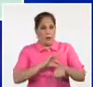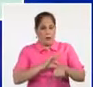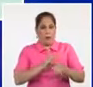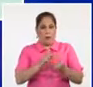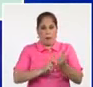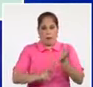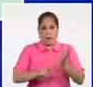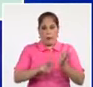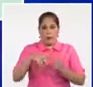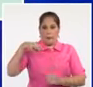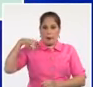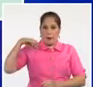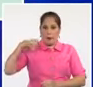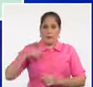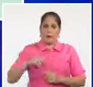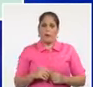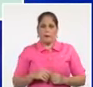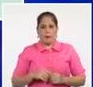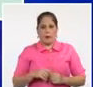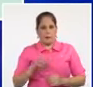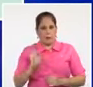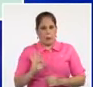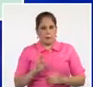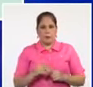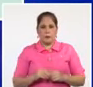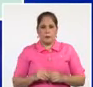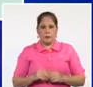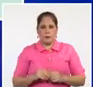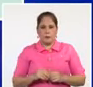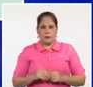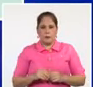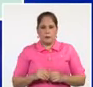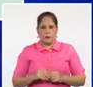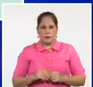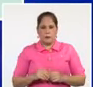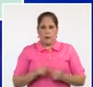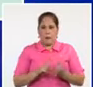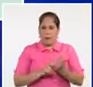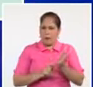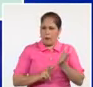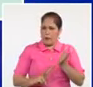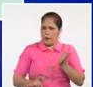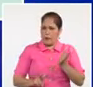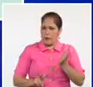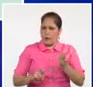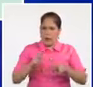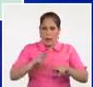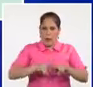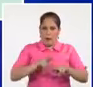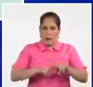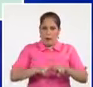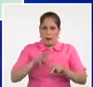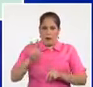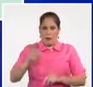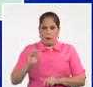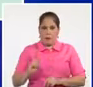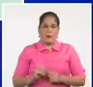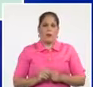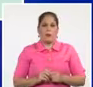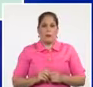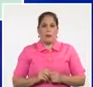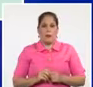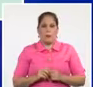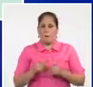Pinar del Río son 8, de la provincia de La Habana, 40 entre los de